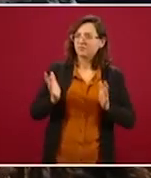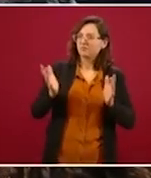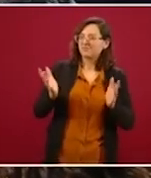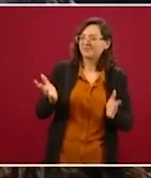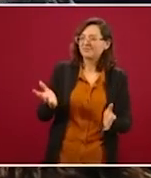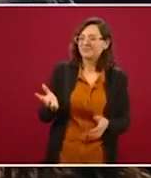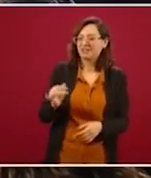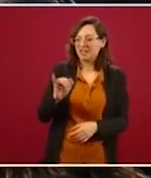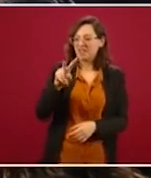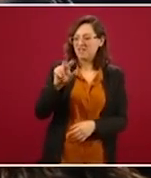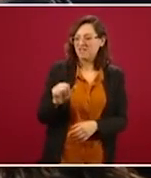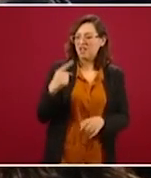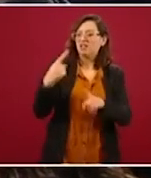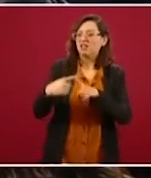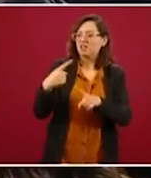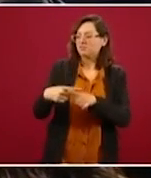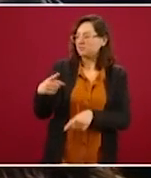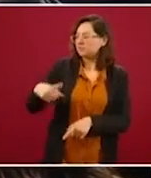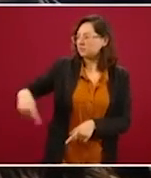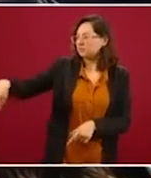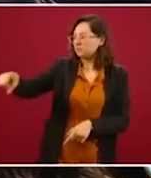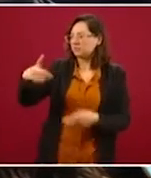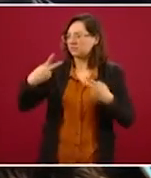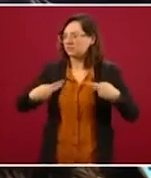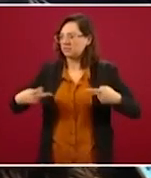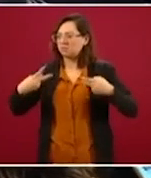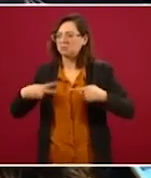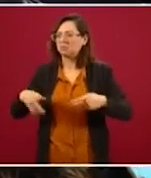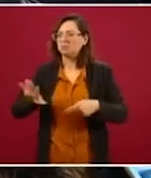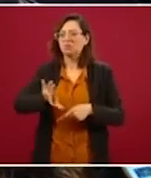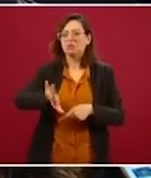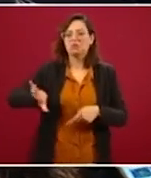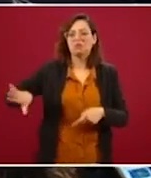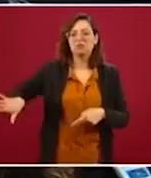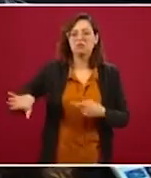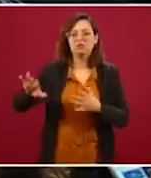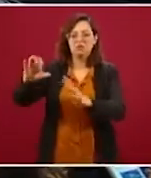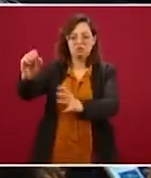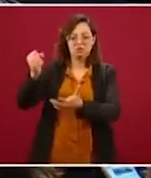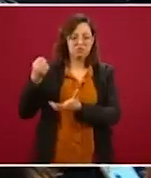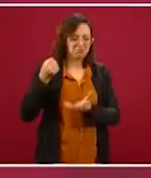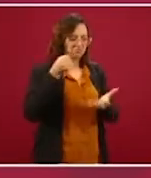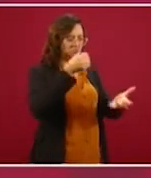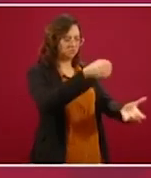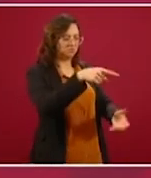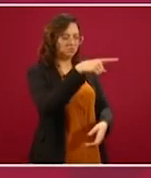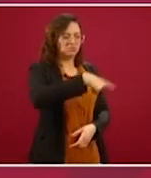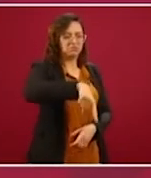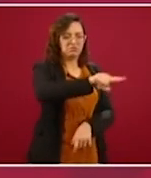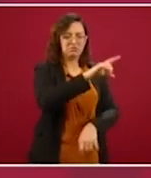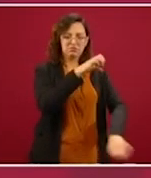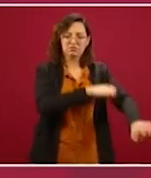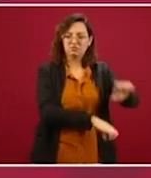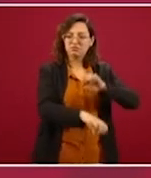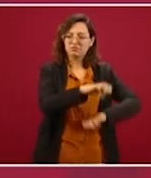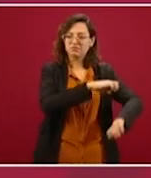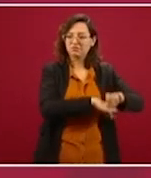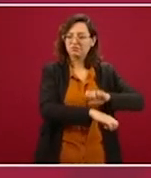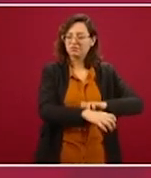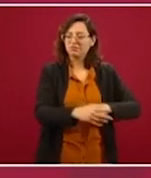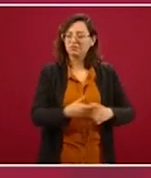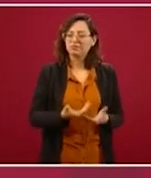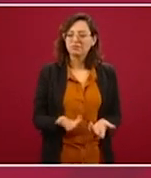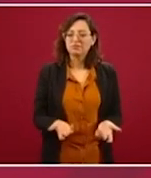Pues el consumidor. Y le devolvieron impuestos a empresas.